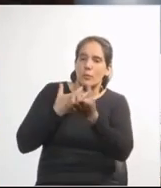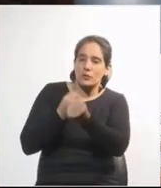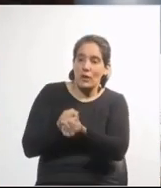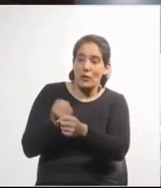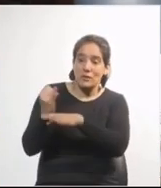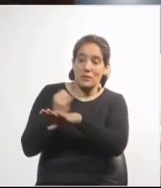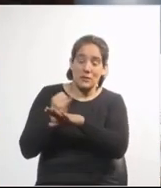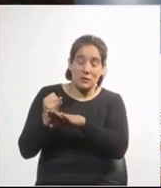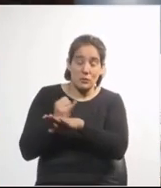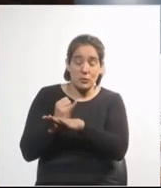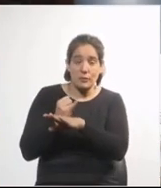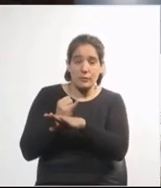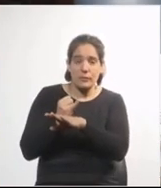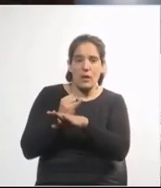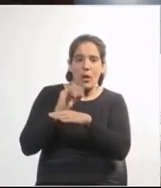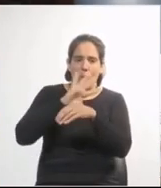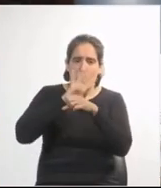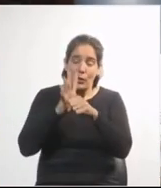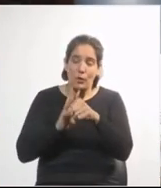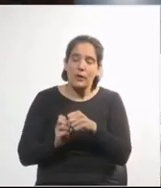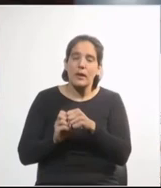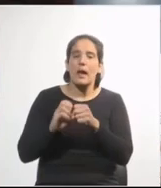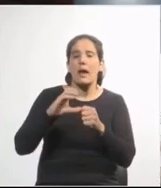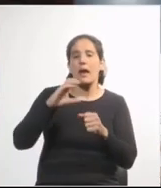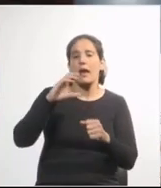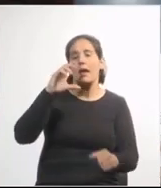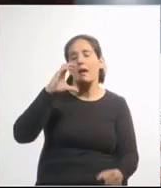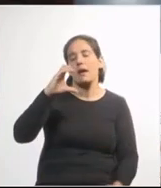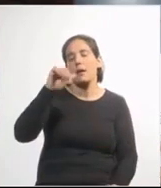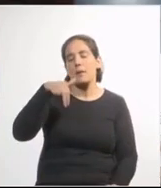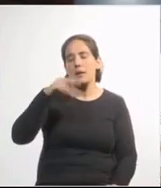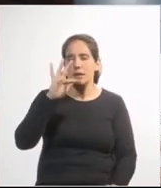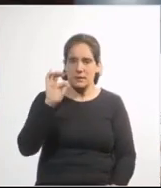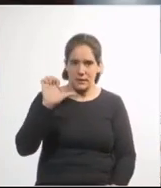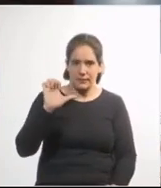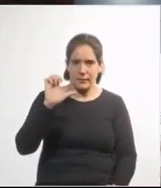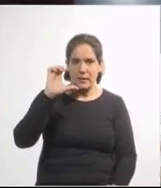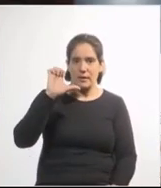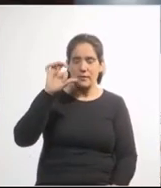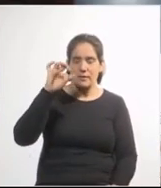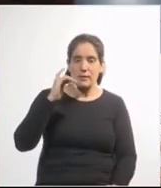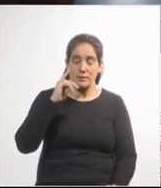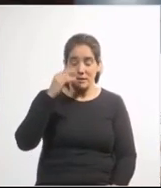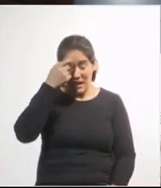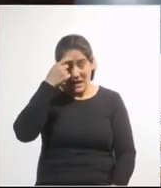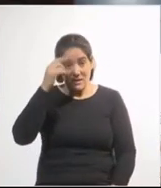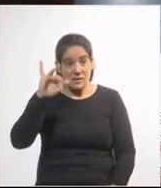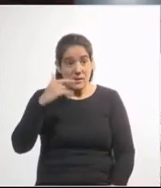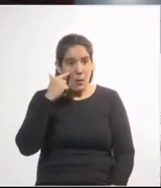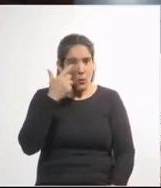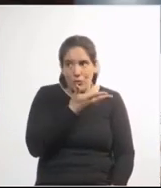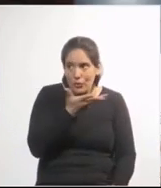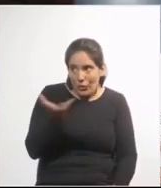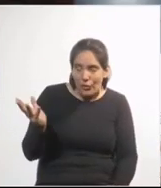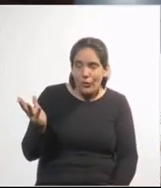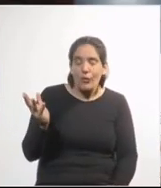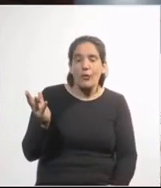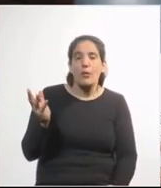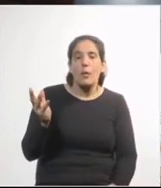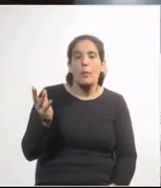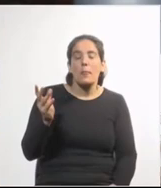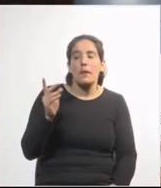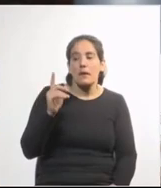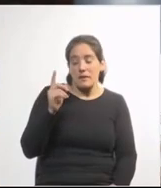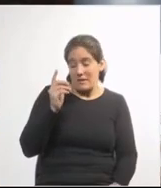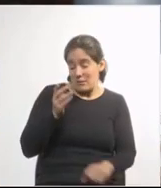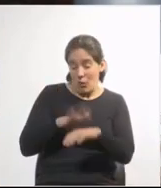Investigación Biológica Clemente Estable y de la Fundación Instituto Pasteur. La ciencia ya nos ha demostrado muchas veces,